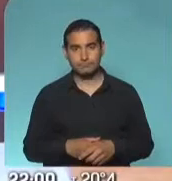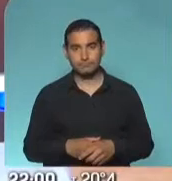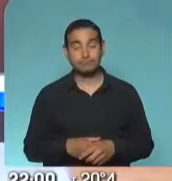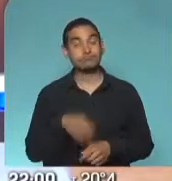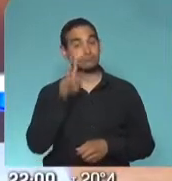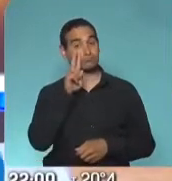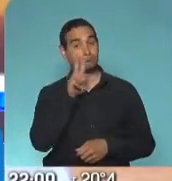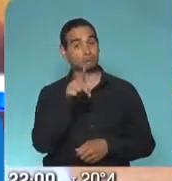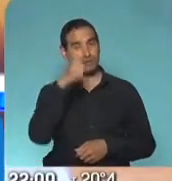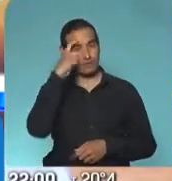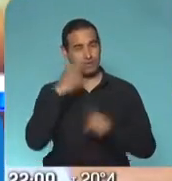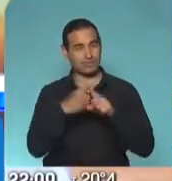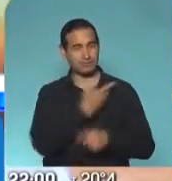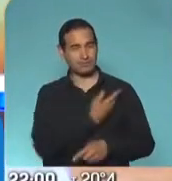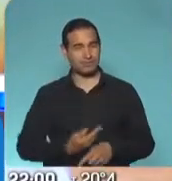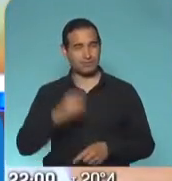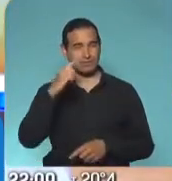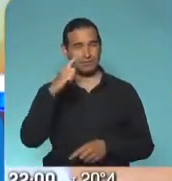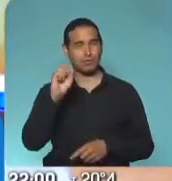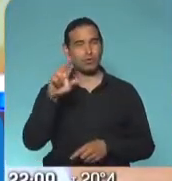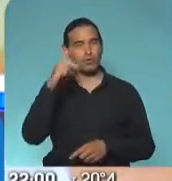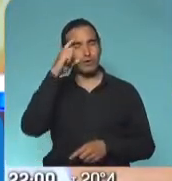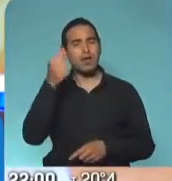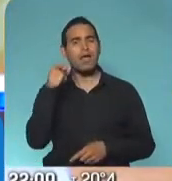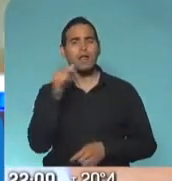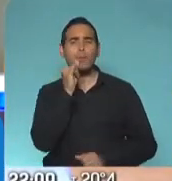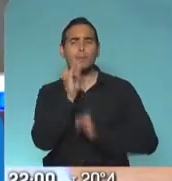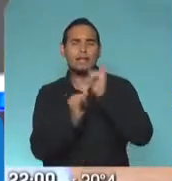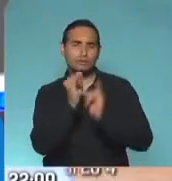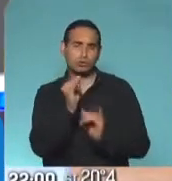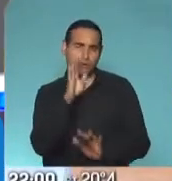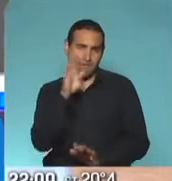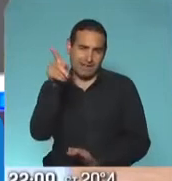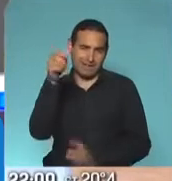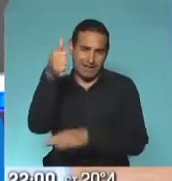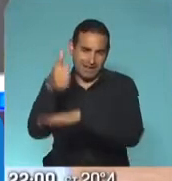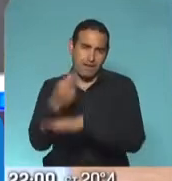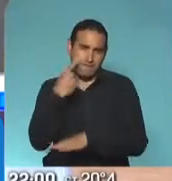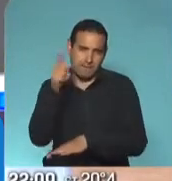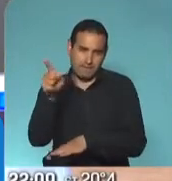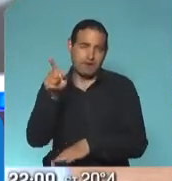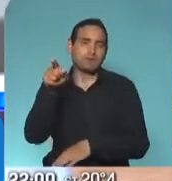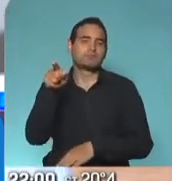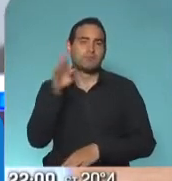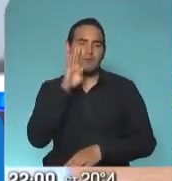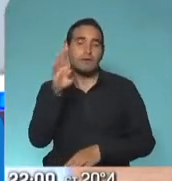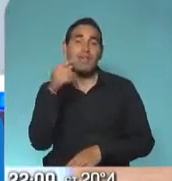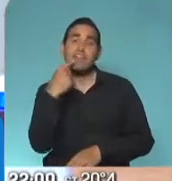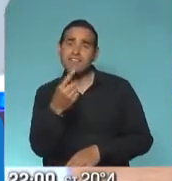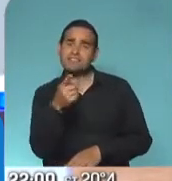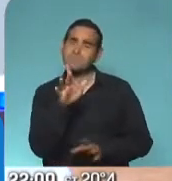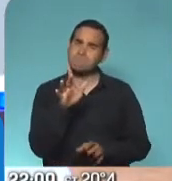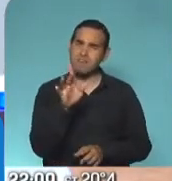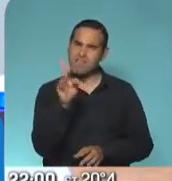Veíamos al expresidente Rafael Correa explicando que él, desde Bruselas, que es donde vive desde que dejó la presidencia de Ecuador, difícilmente